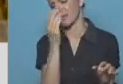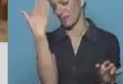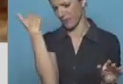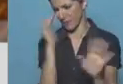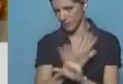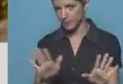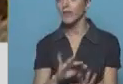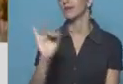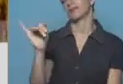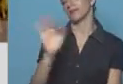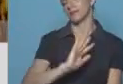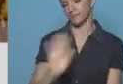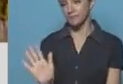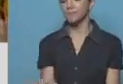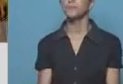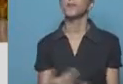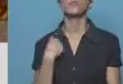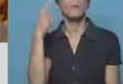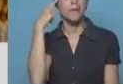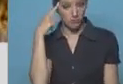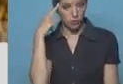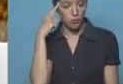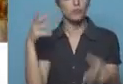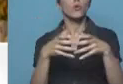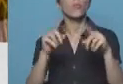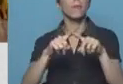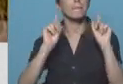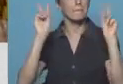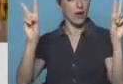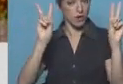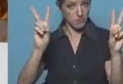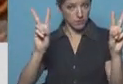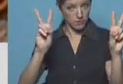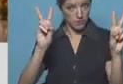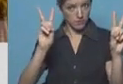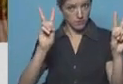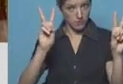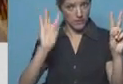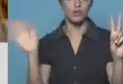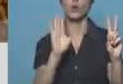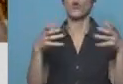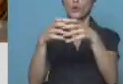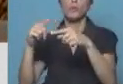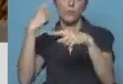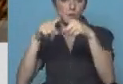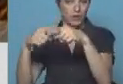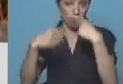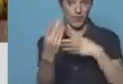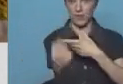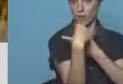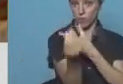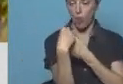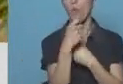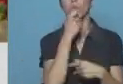que, sí. Yo creo que el peronismo y las fuerzas políticas que integran este espacio político, digamos que el Frente para la